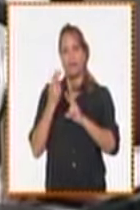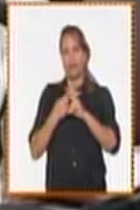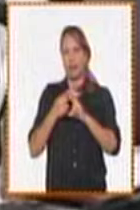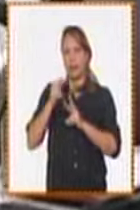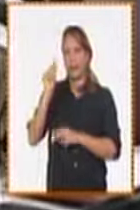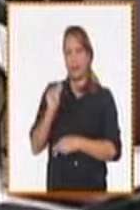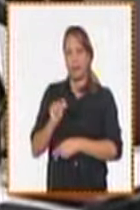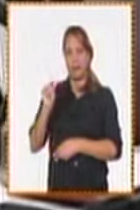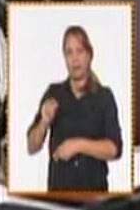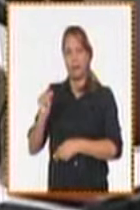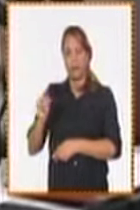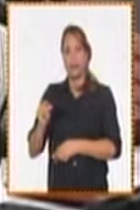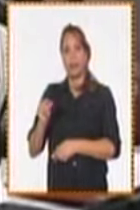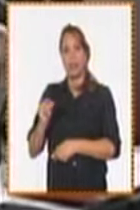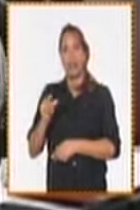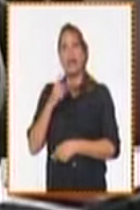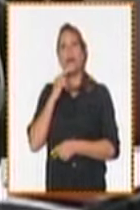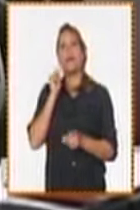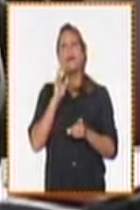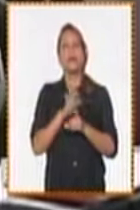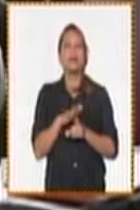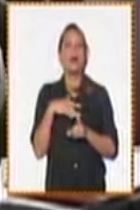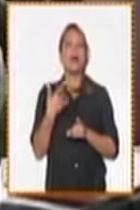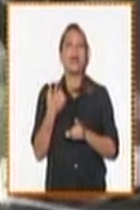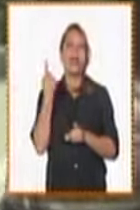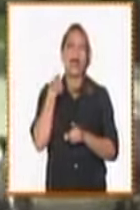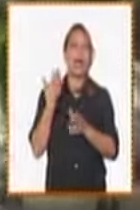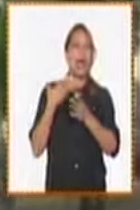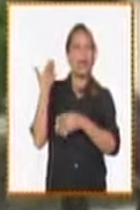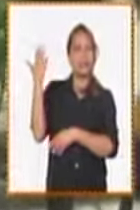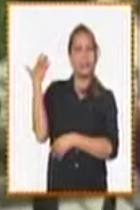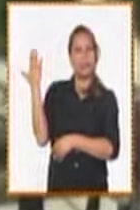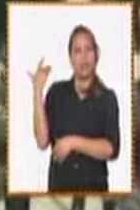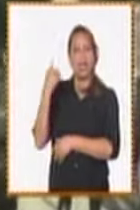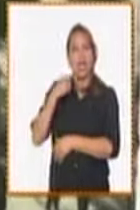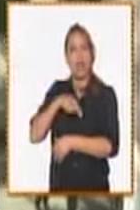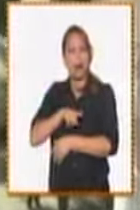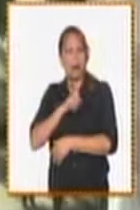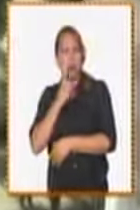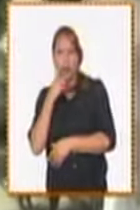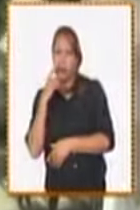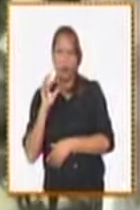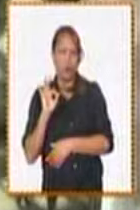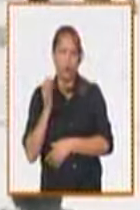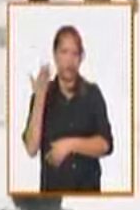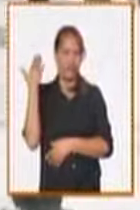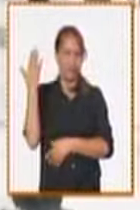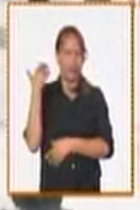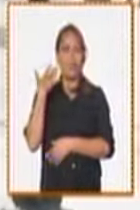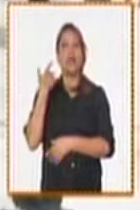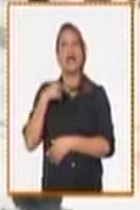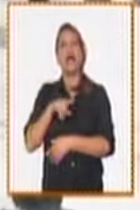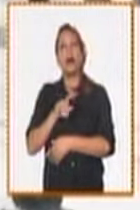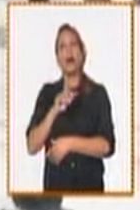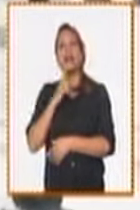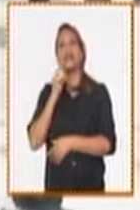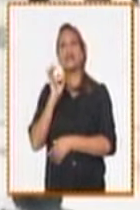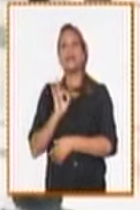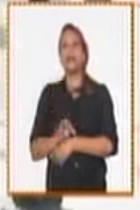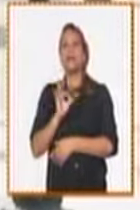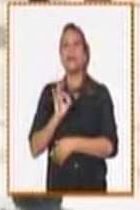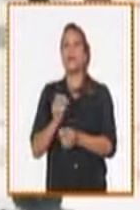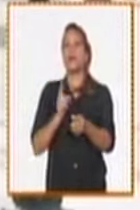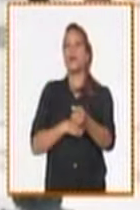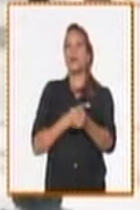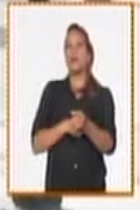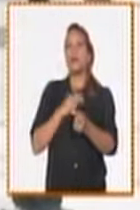comenzado ese programa desde mucho antes. Nosotros no estamos ya celebrando los 510 porque se espera la fecha, sino que desde inicios